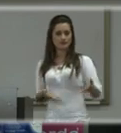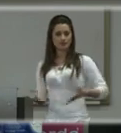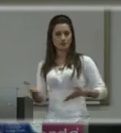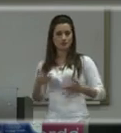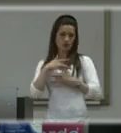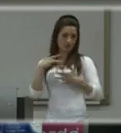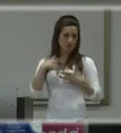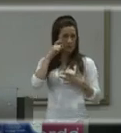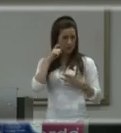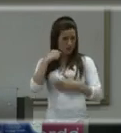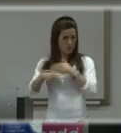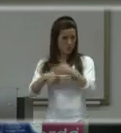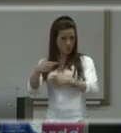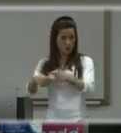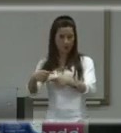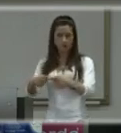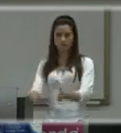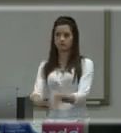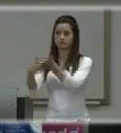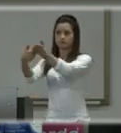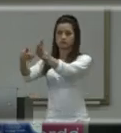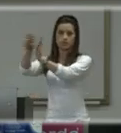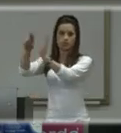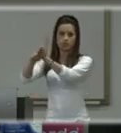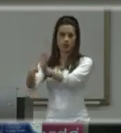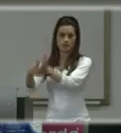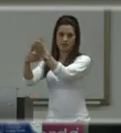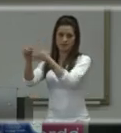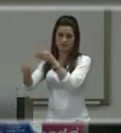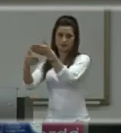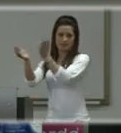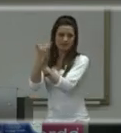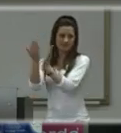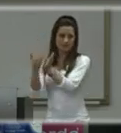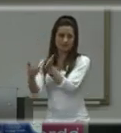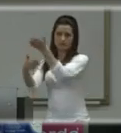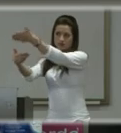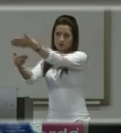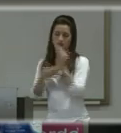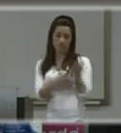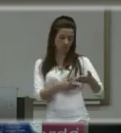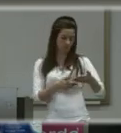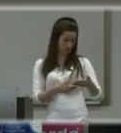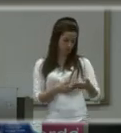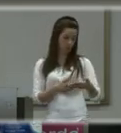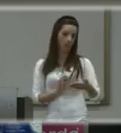que estos servicios fueran accesibles. El manual estará publicado